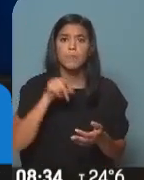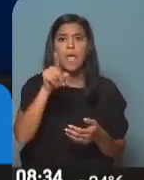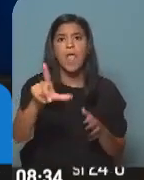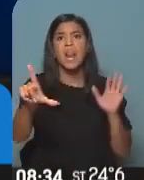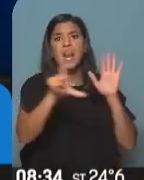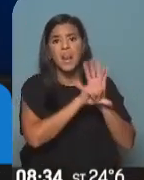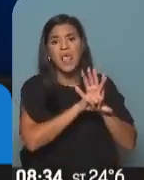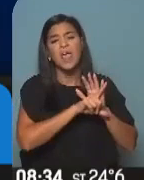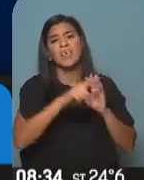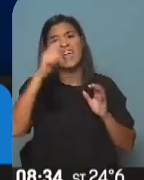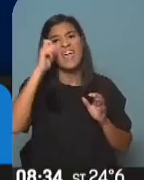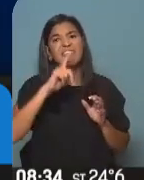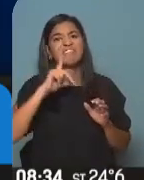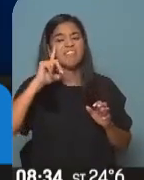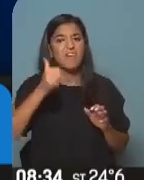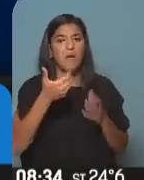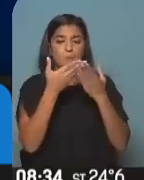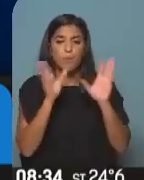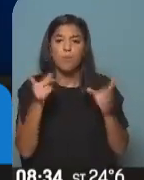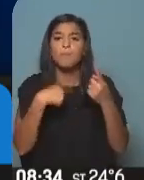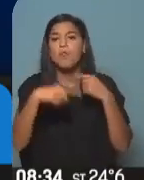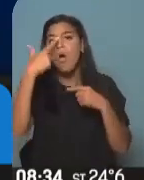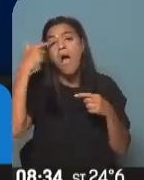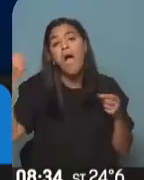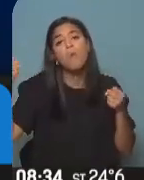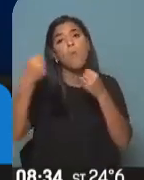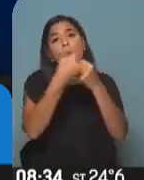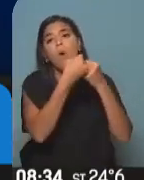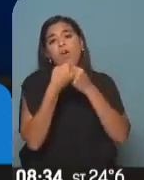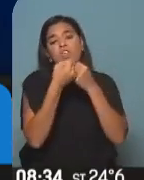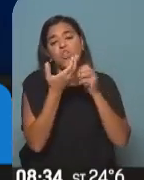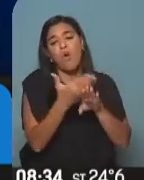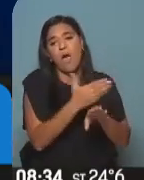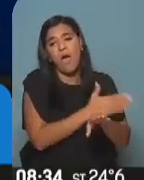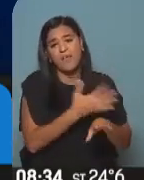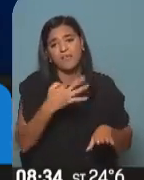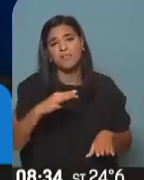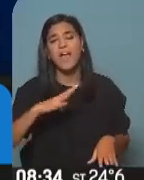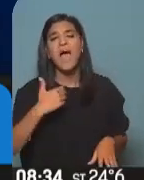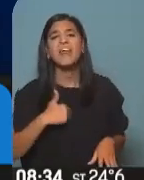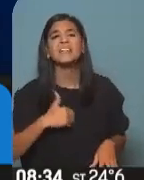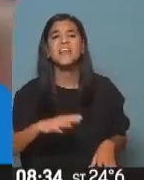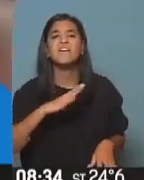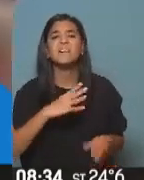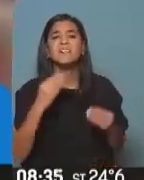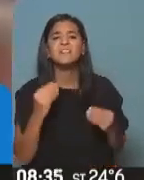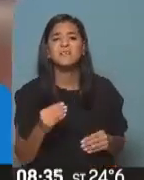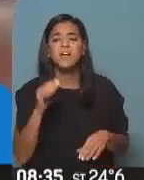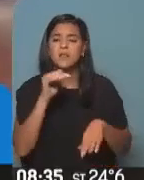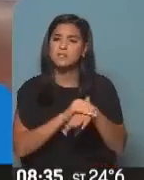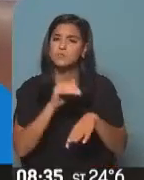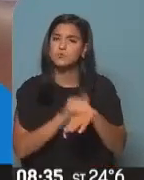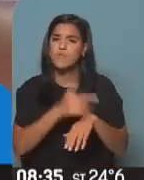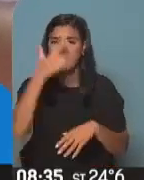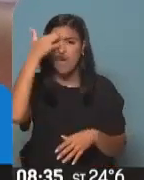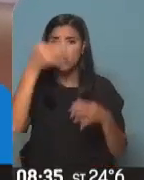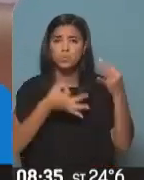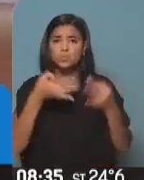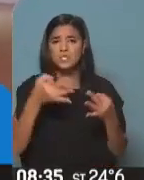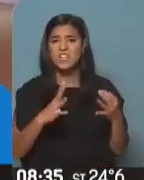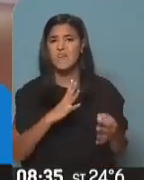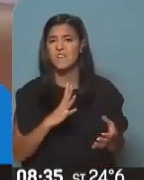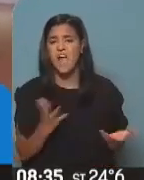de ética pública, pero para esto tiene que haber un consenso. Y principalmente algo que en Argentina falta muchísimo, que es el compromiso de la justicia.